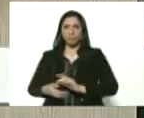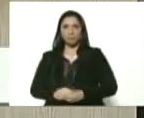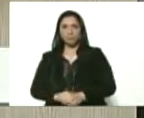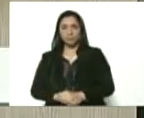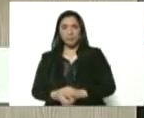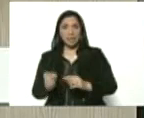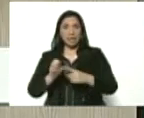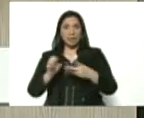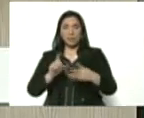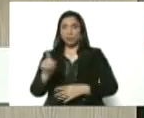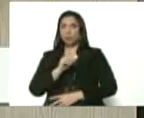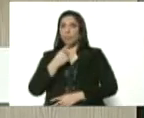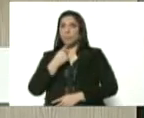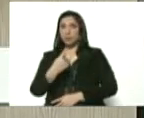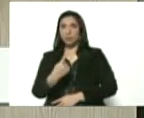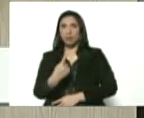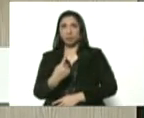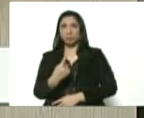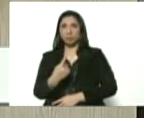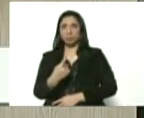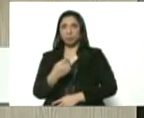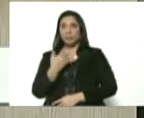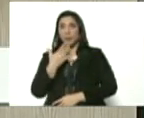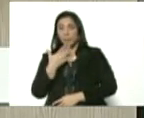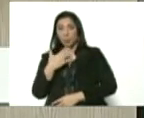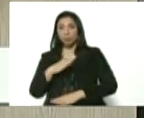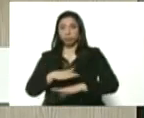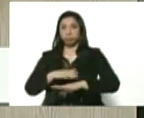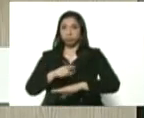que no les había mencionado es que en el momento